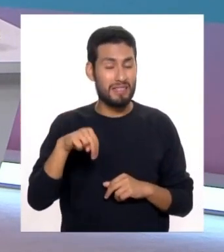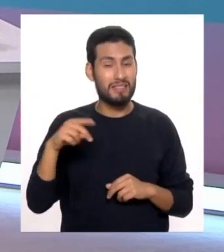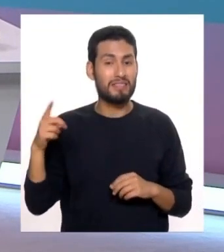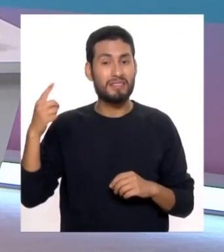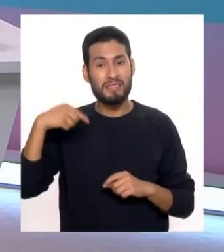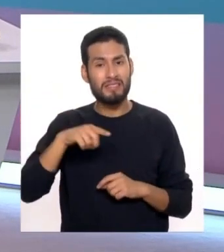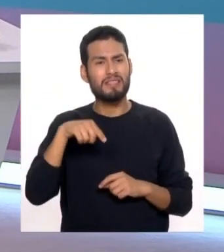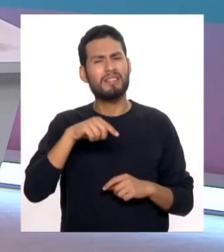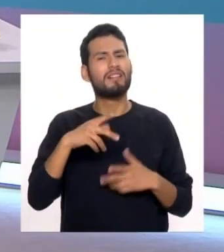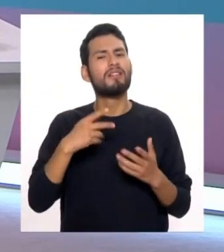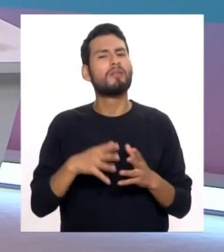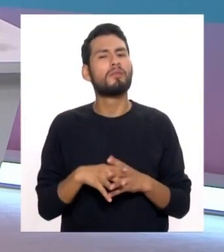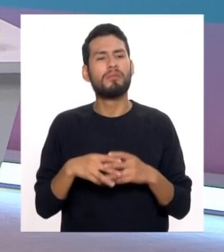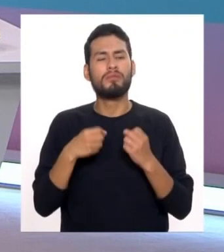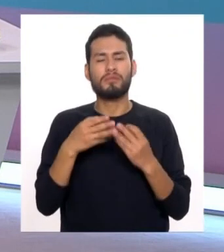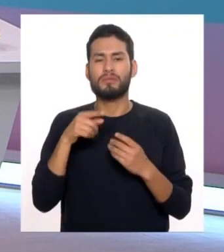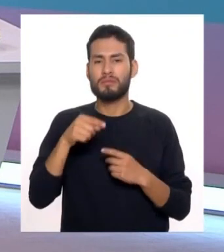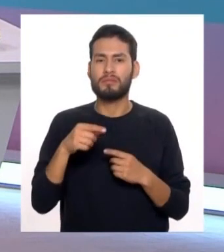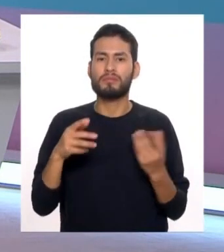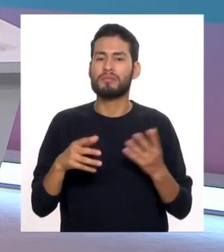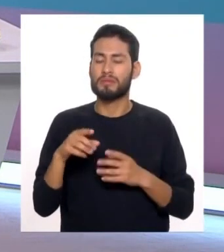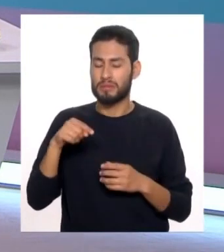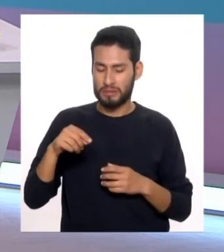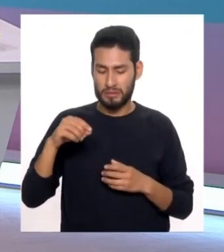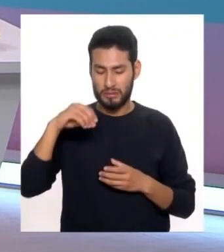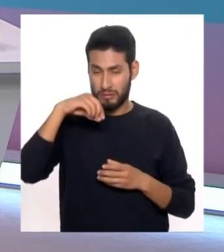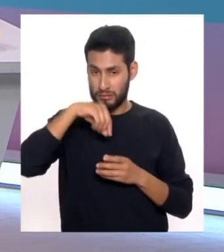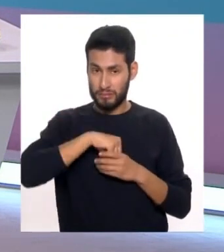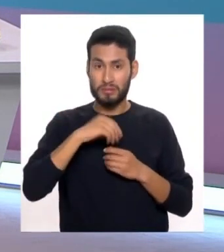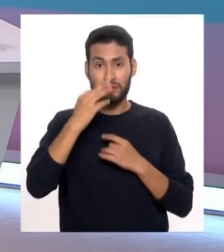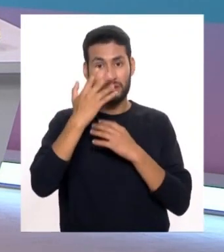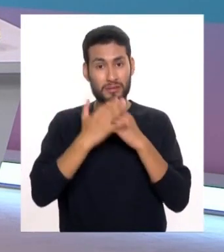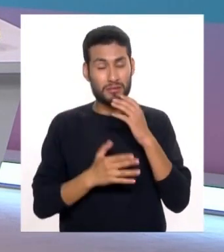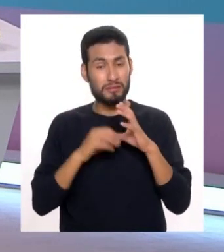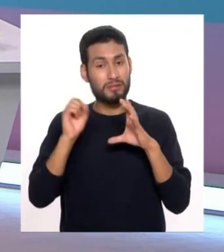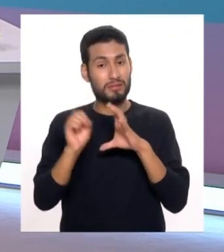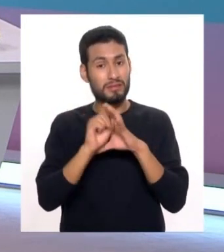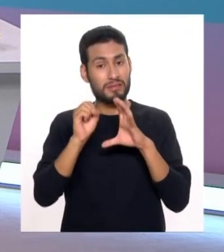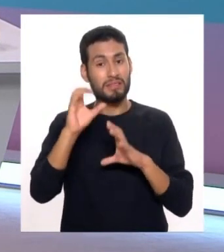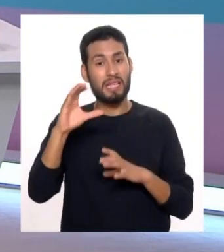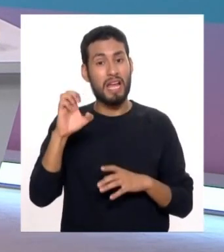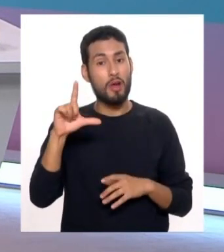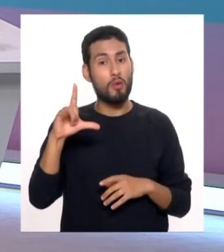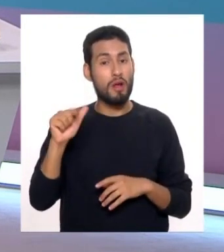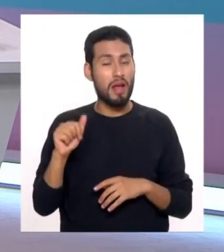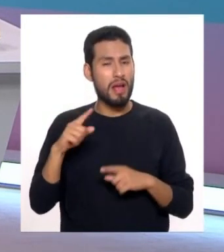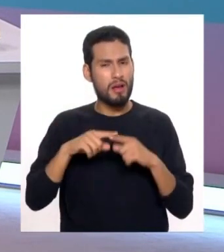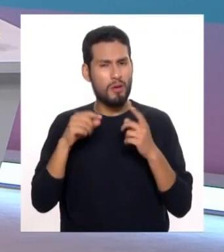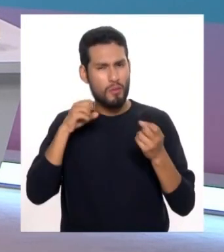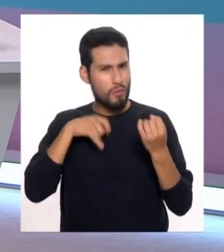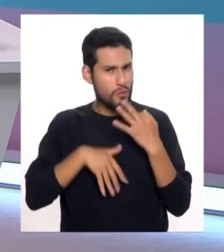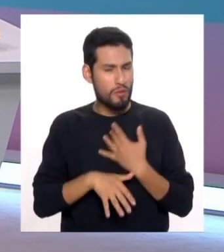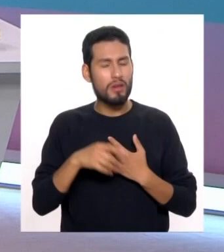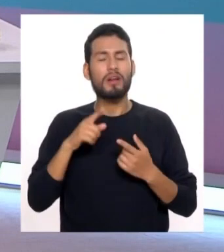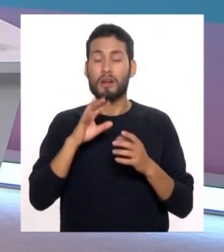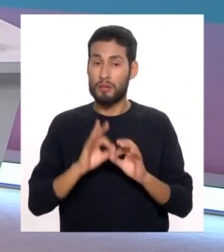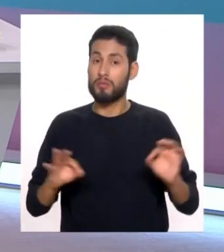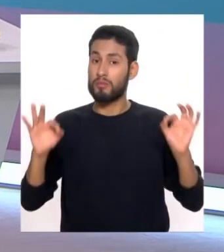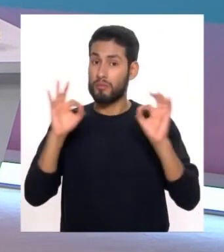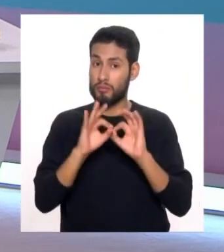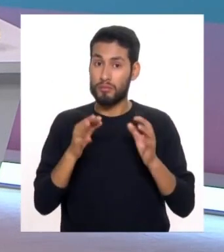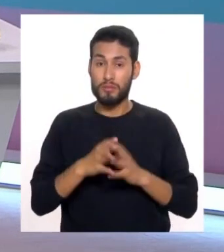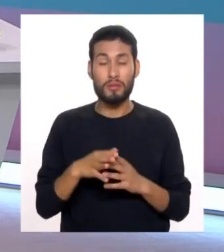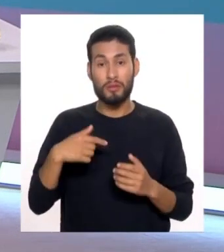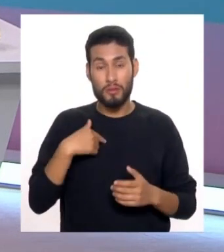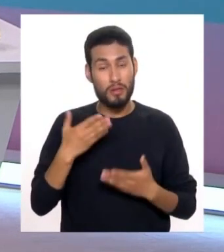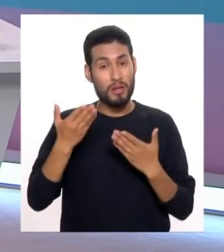También tiene que ver con la formación de células de la sangre, con la diferenciación. Entonces, por eso es importante. El